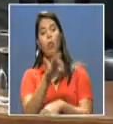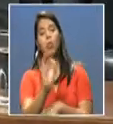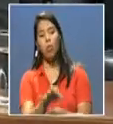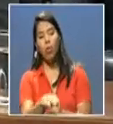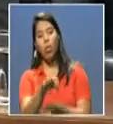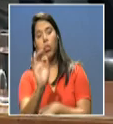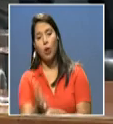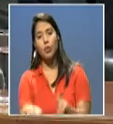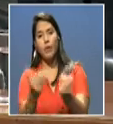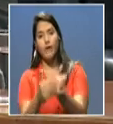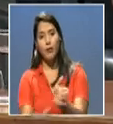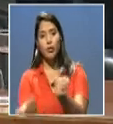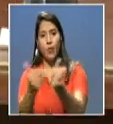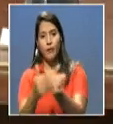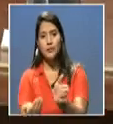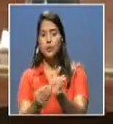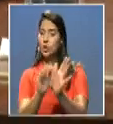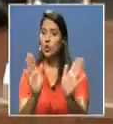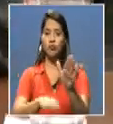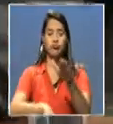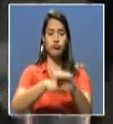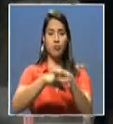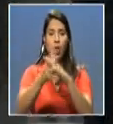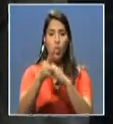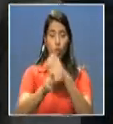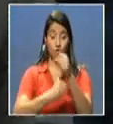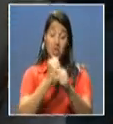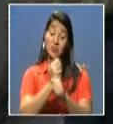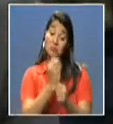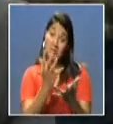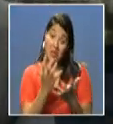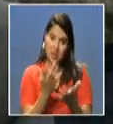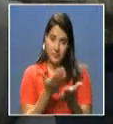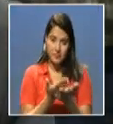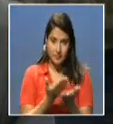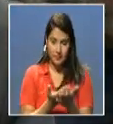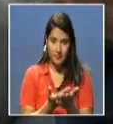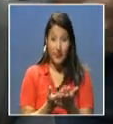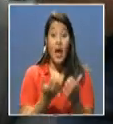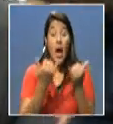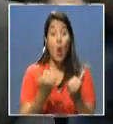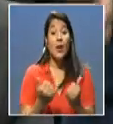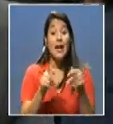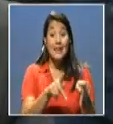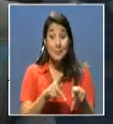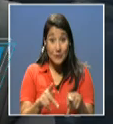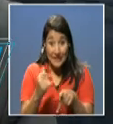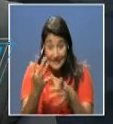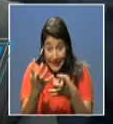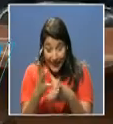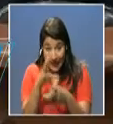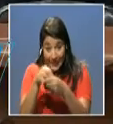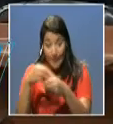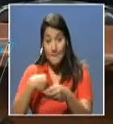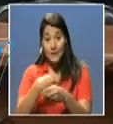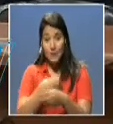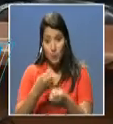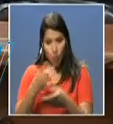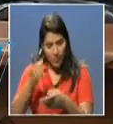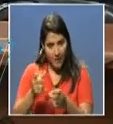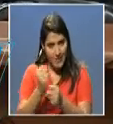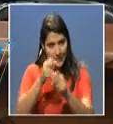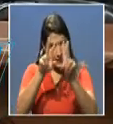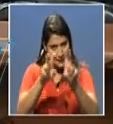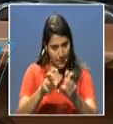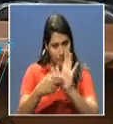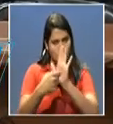veces que quieran. En el caso de los fiscales con la carrera fiscal, esperan que quienes aspiren al Ministerio Público tengan que hacer pruebas y mostrar